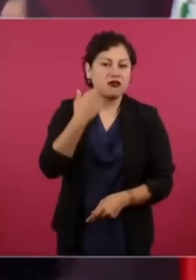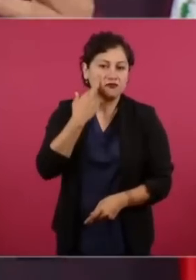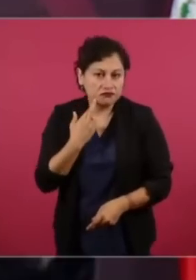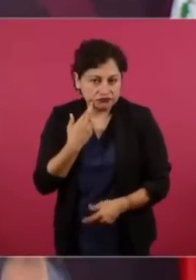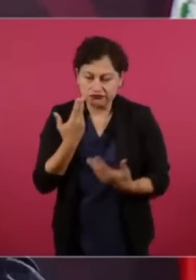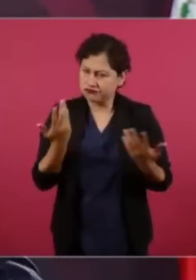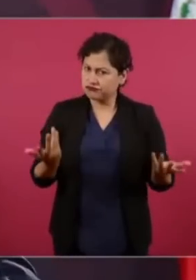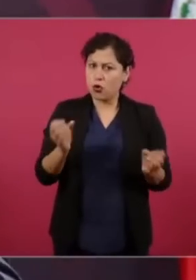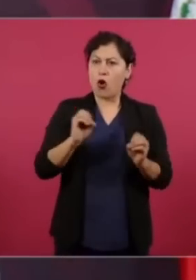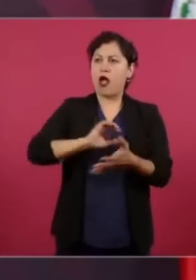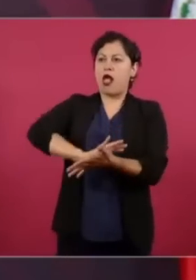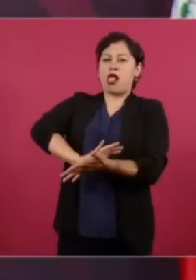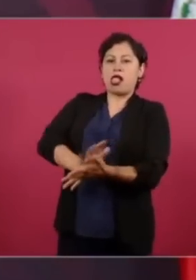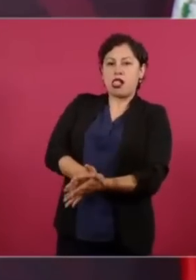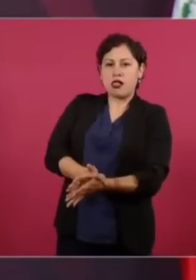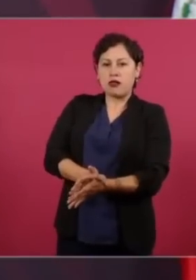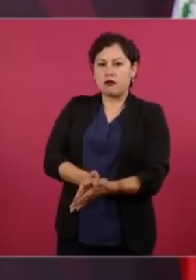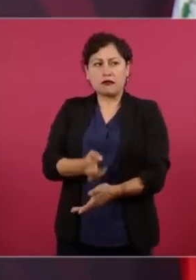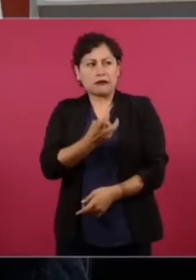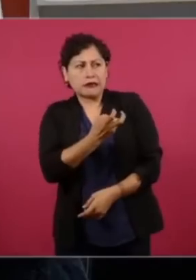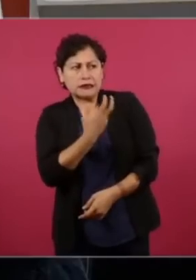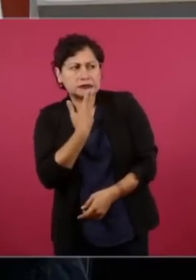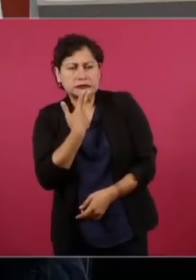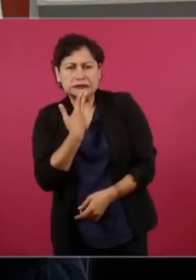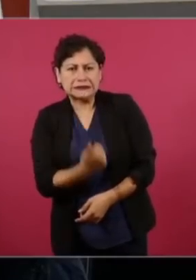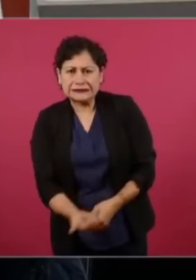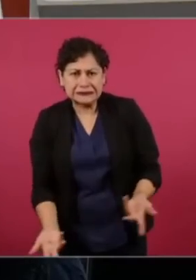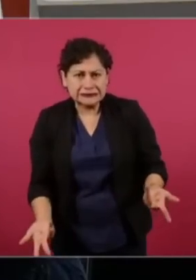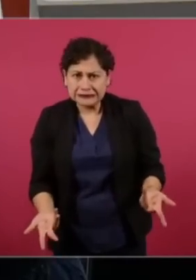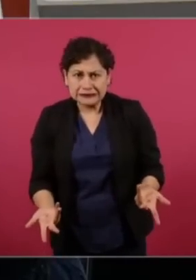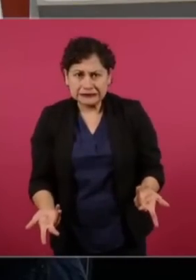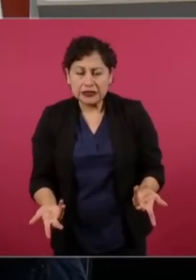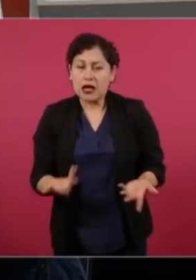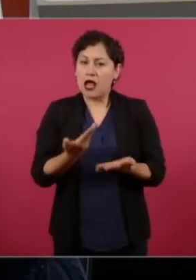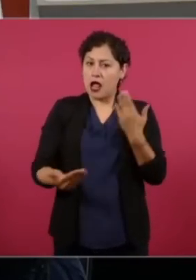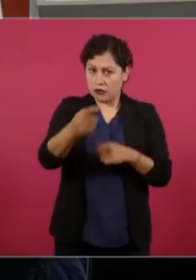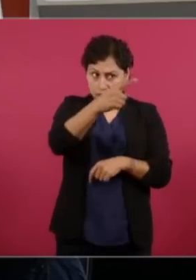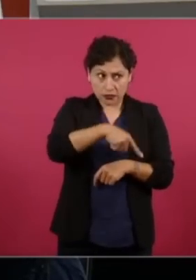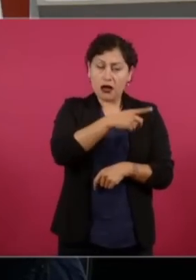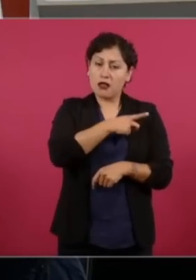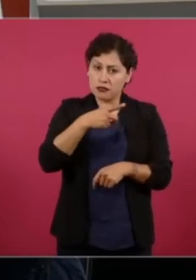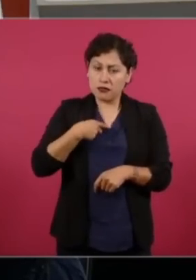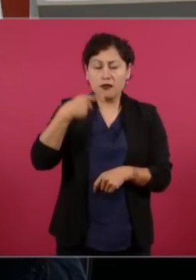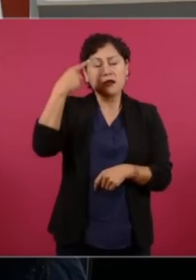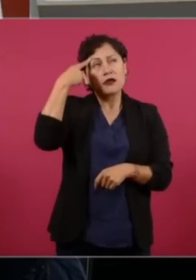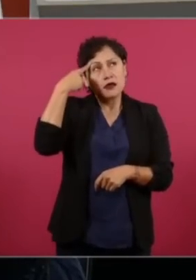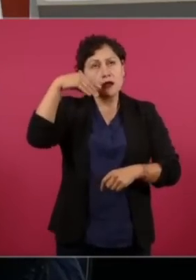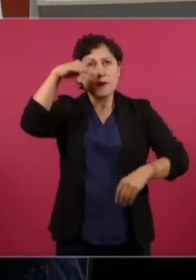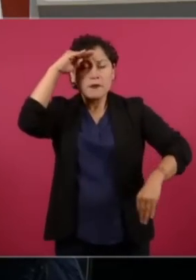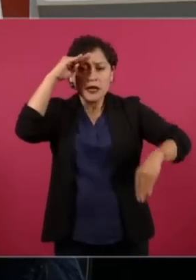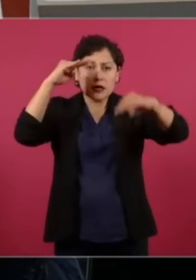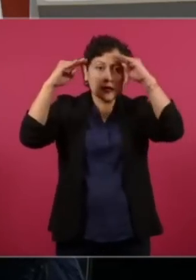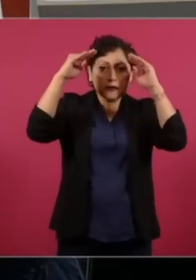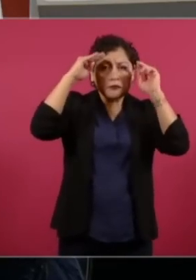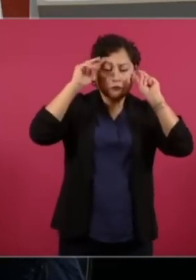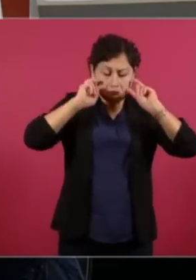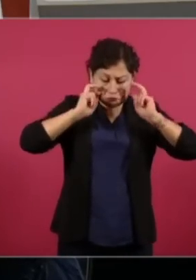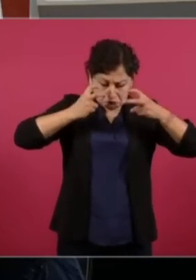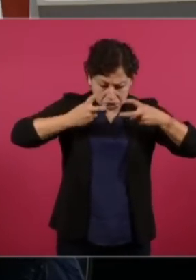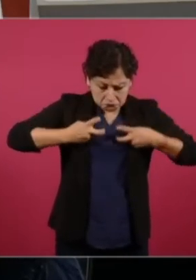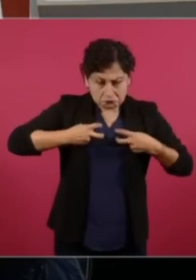en el Zócalo. Amigos, hay mucha información, te invito a que veas todo el video porque está muy, pero